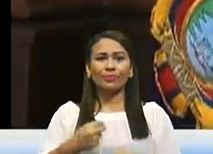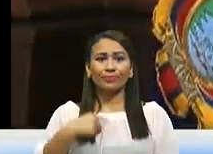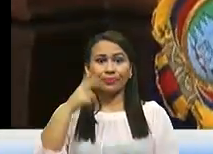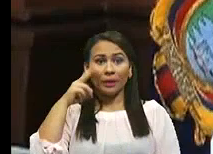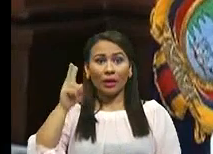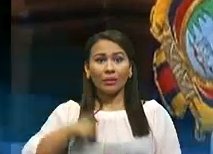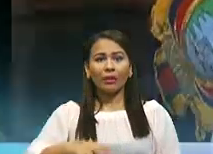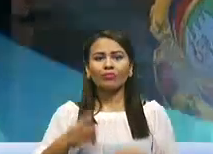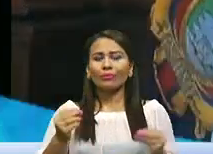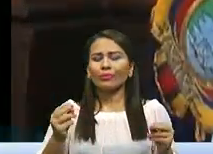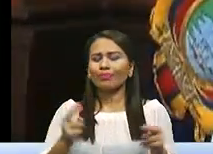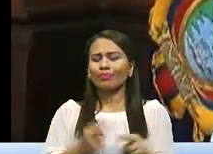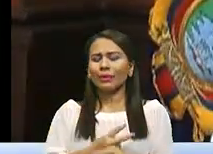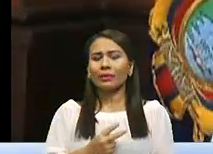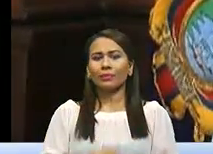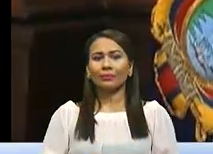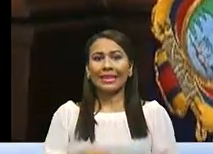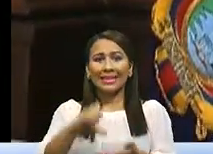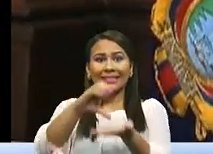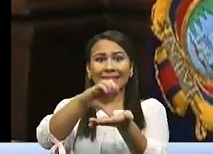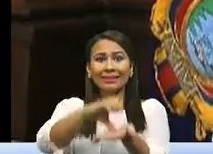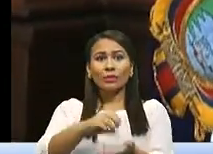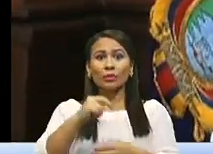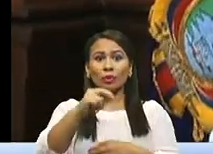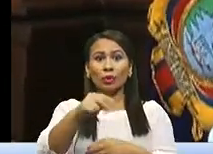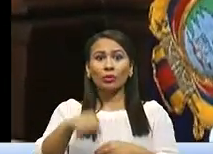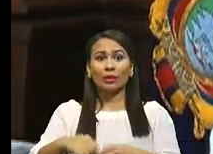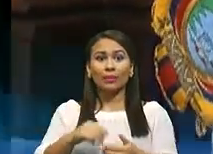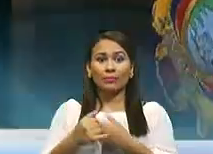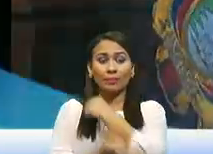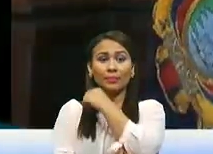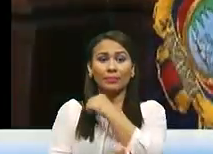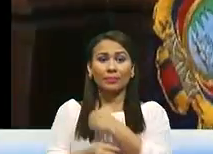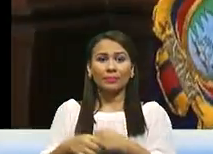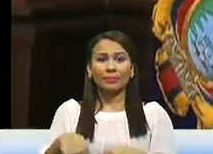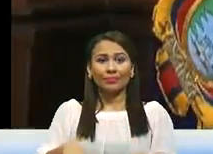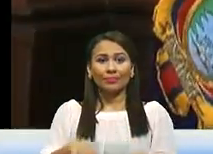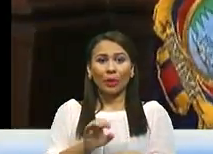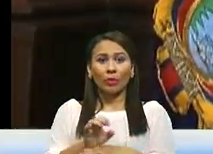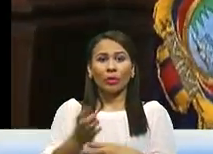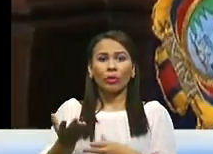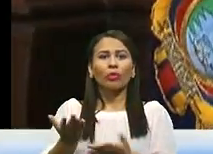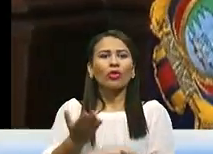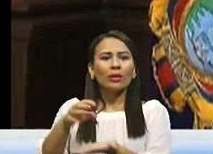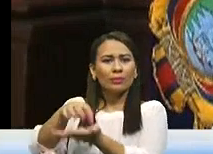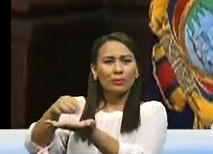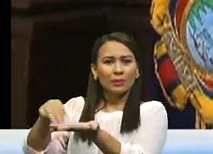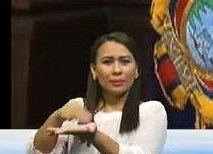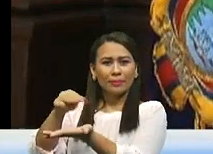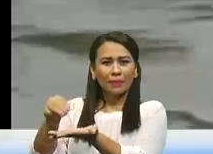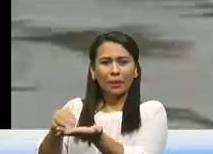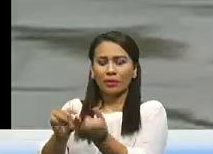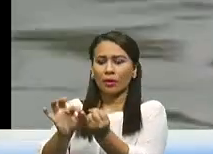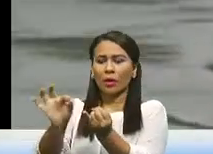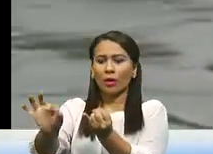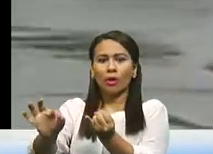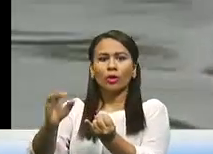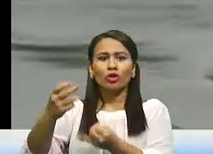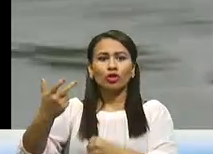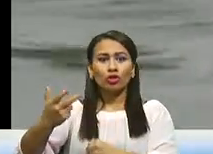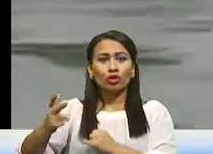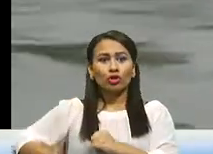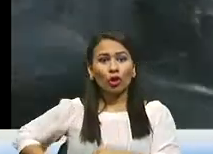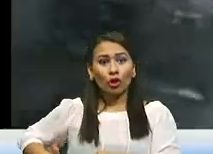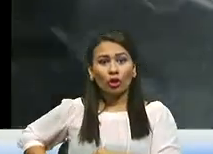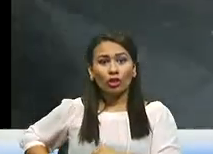es en centro norte de la provincia de Manabí. Hablamos específicamente de Tosagua, Chone, entre otros sectores. Aunque se prevé que en